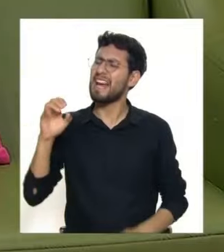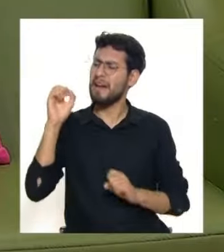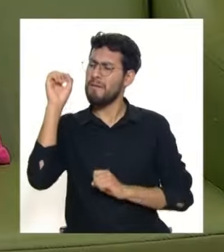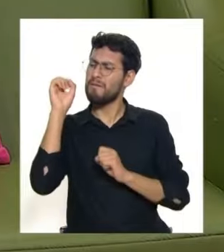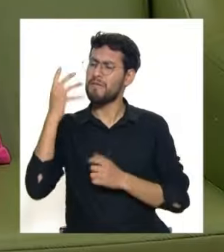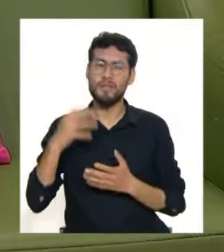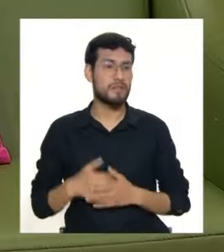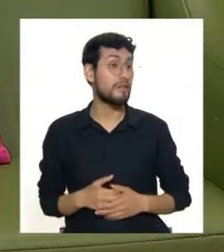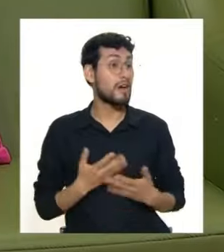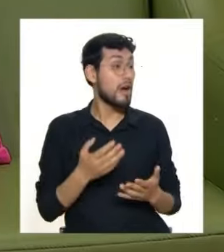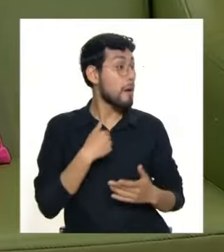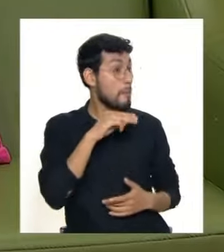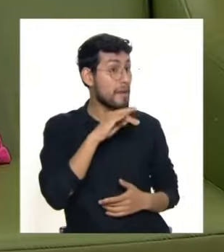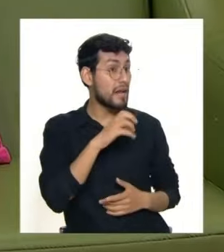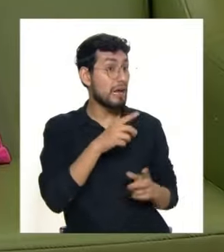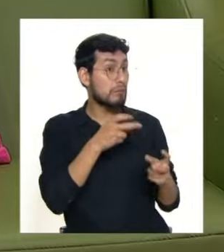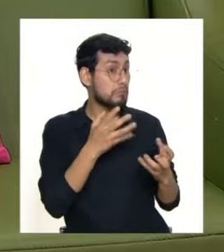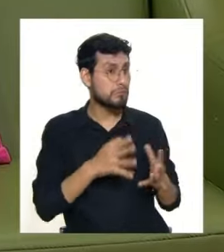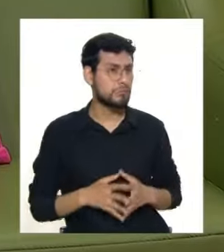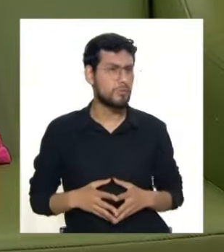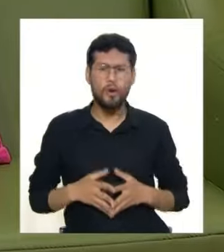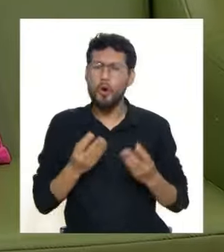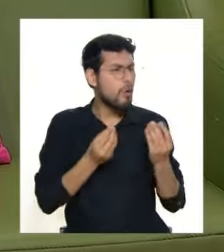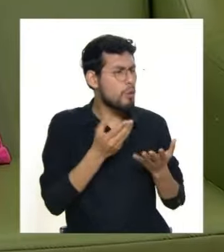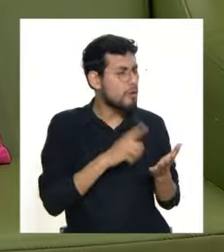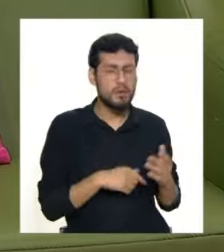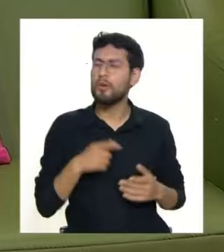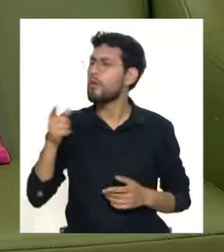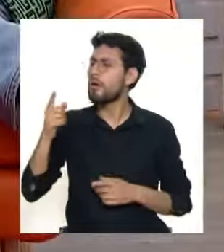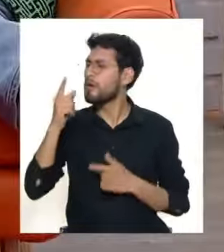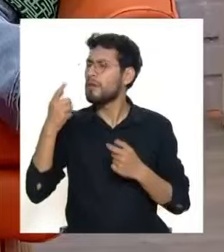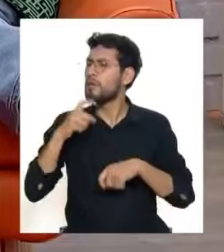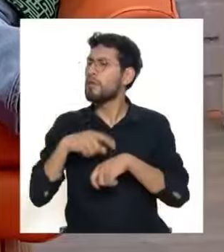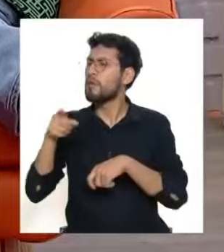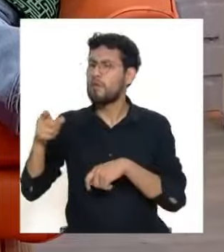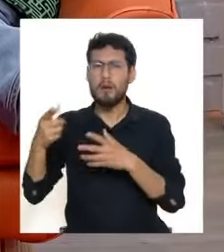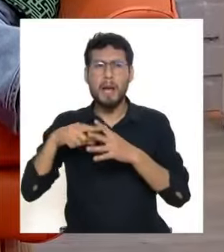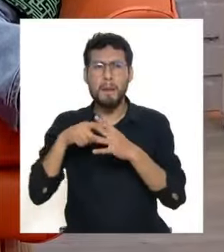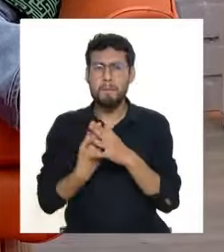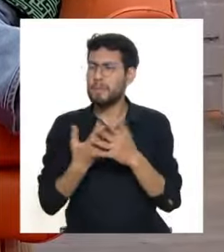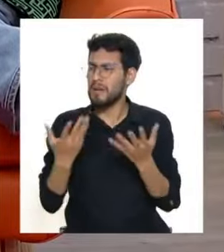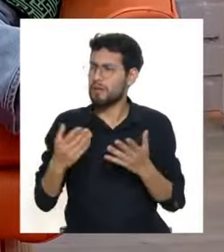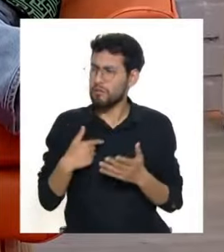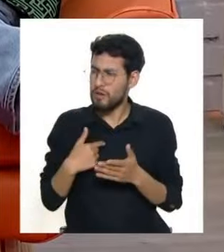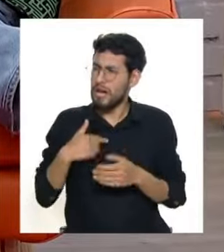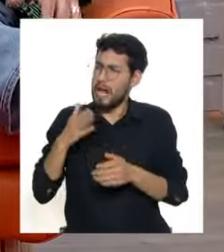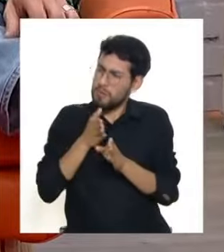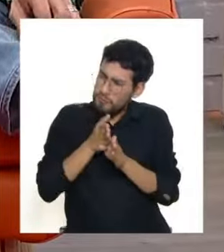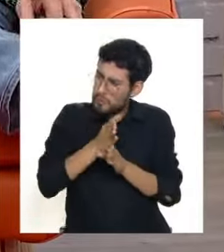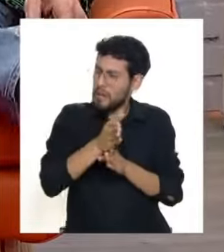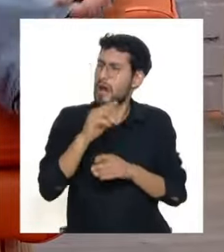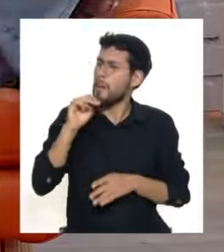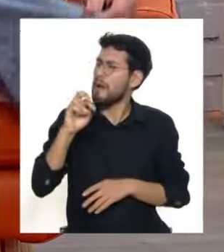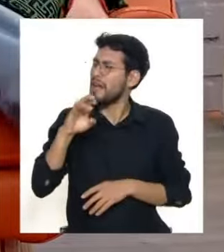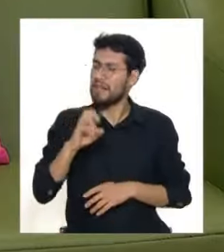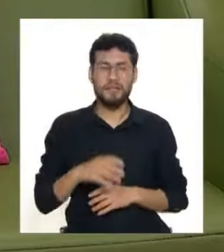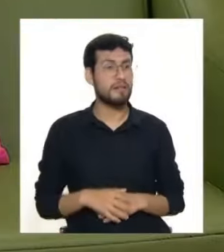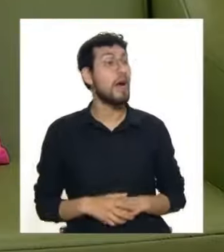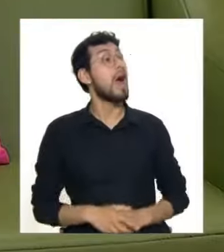Que yo decido por el merengue. Ajá. ¿Cómo así? ¿En qué momento decido? ¿En qué momento empiezas a hacer tú ya una carrera dentro del merengue?